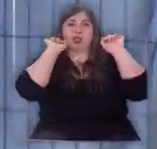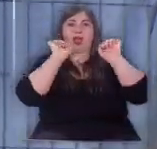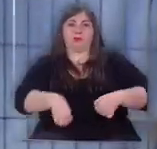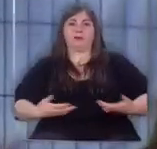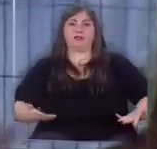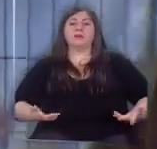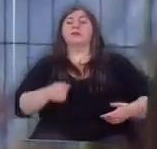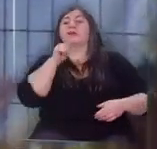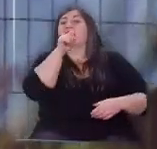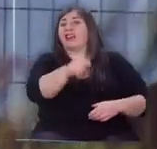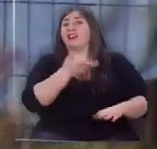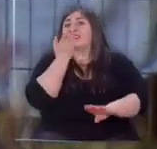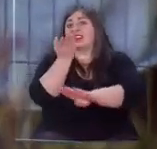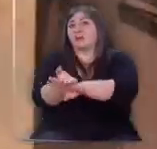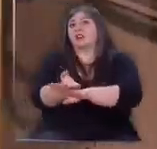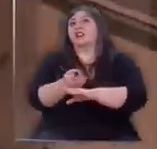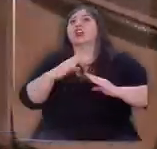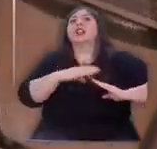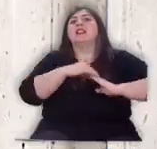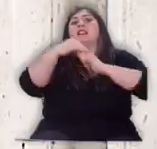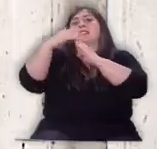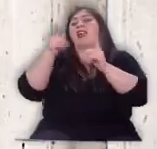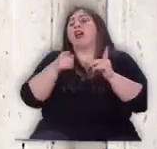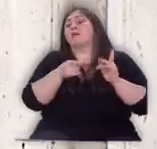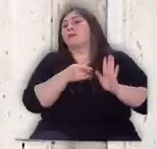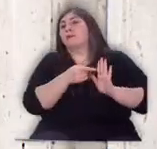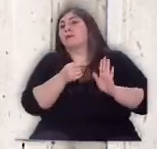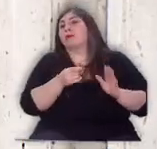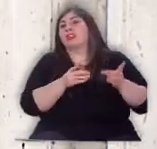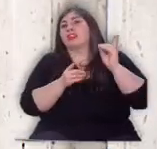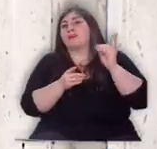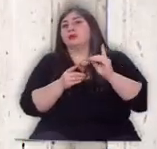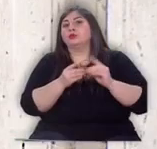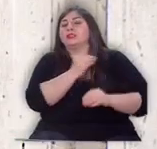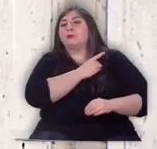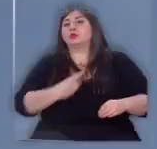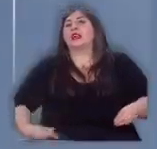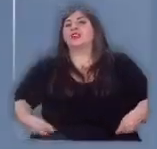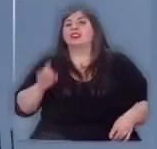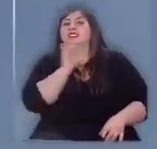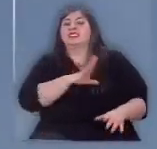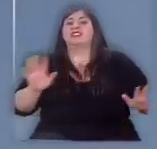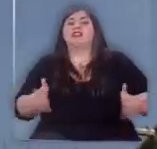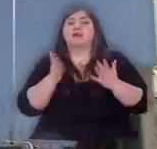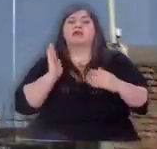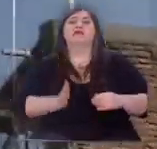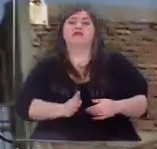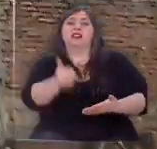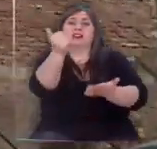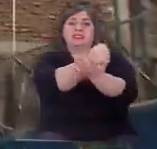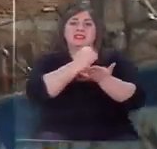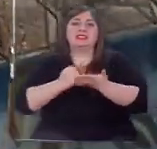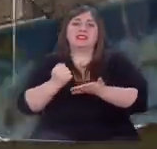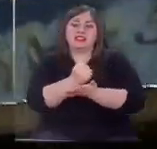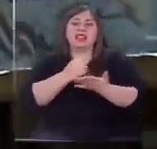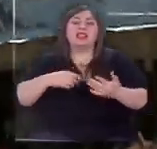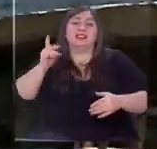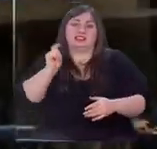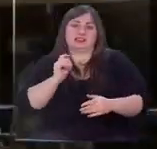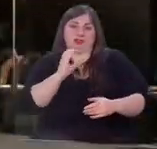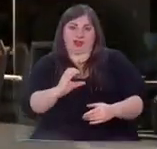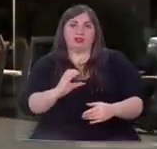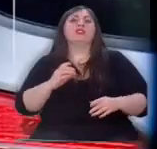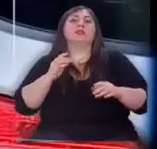inadmisible. El requerimiento, que en la misma línea presentaron en esta jornada diputados de Chile Vamos, continuará su tramitación a la espera de que el propio tribunal resuelva